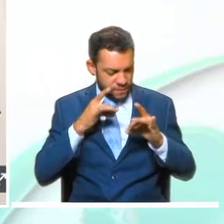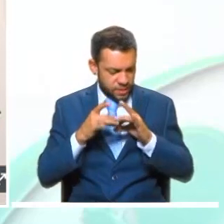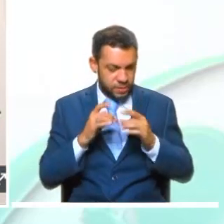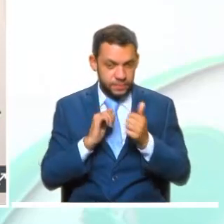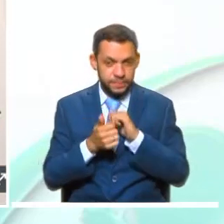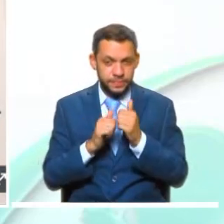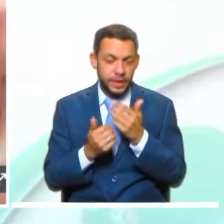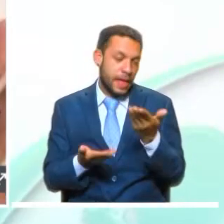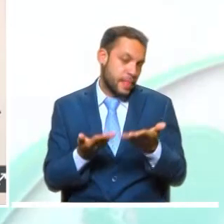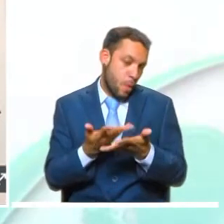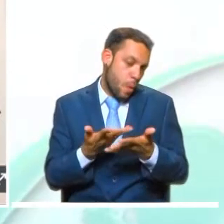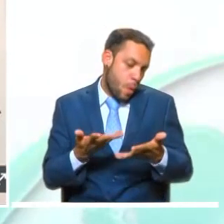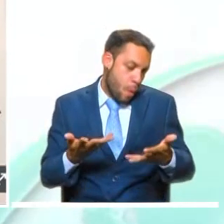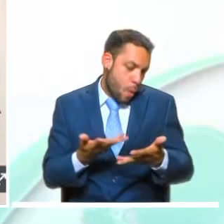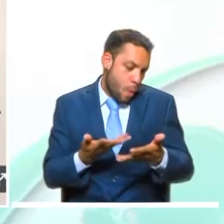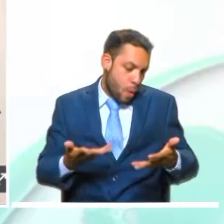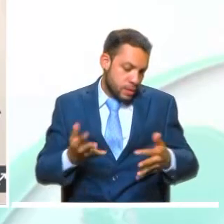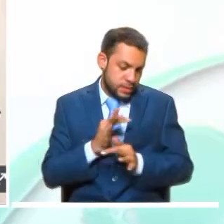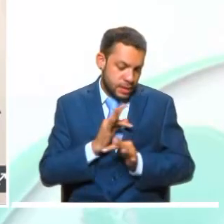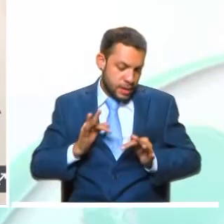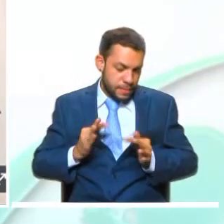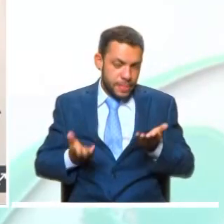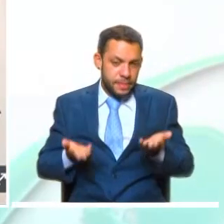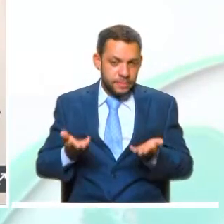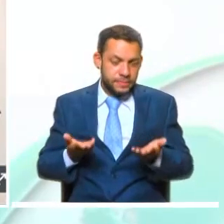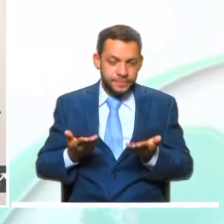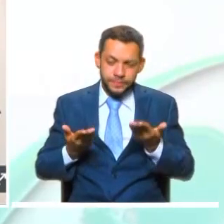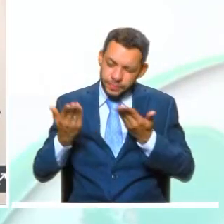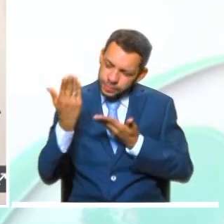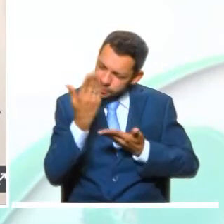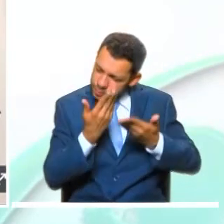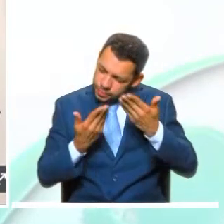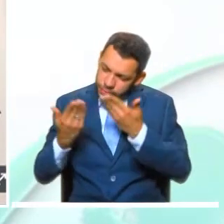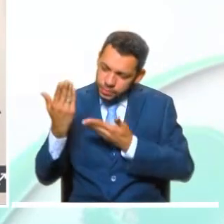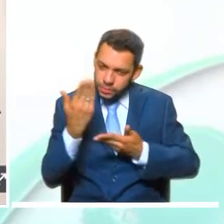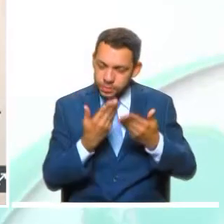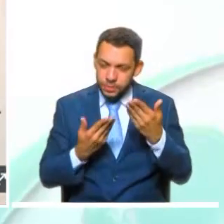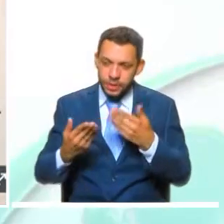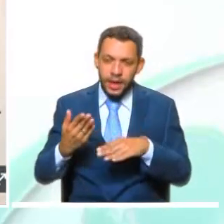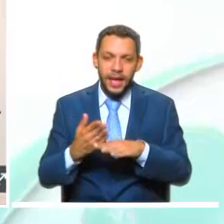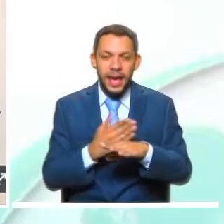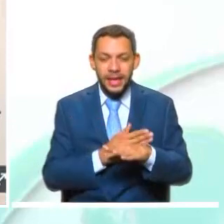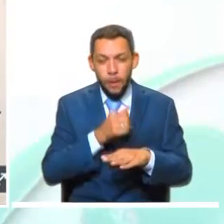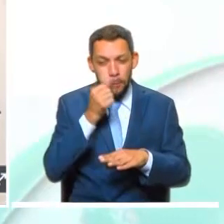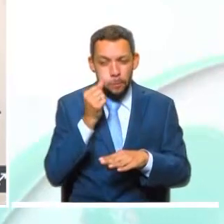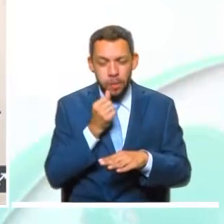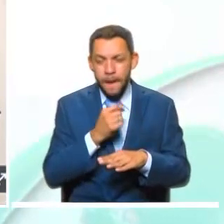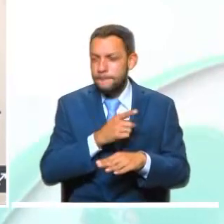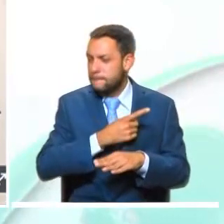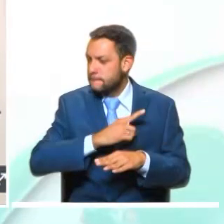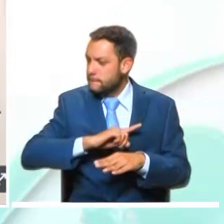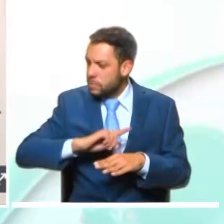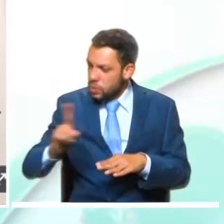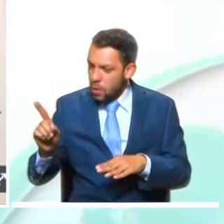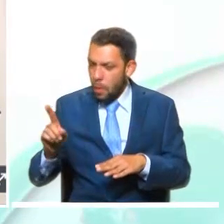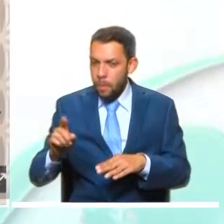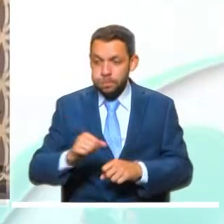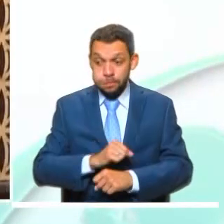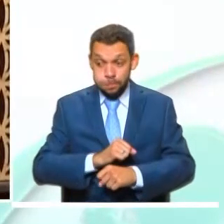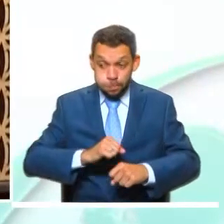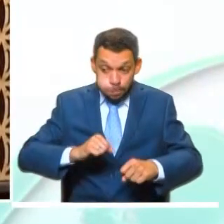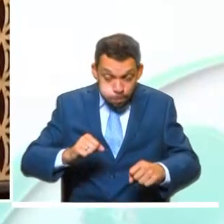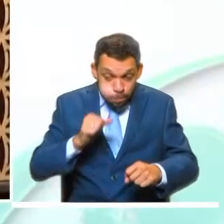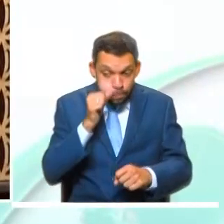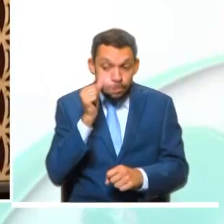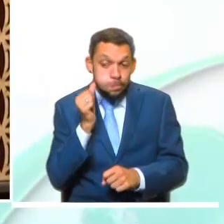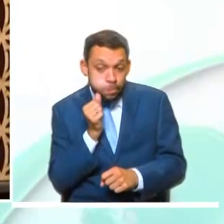bueno son muchas terapias y estudios pero no se embarace con sobrepeso en su caso porque cuando uno